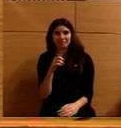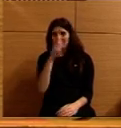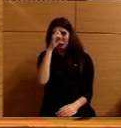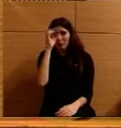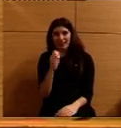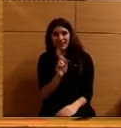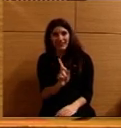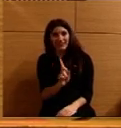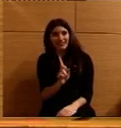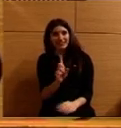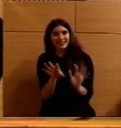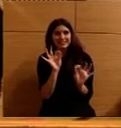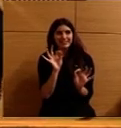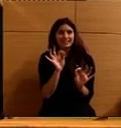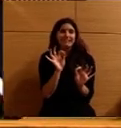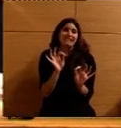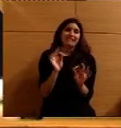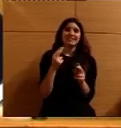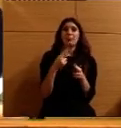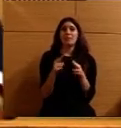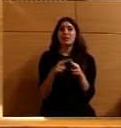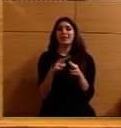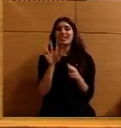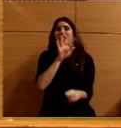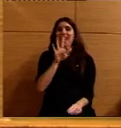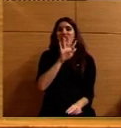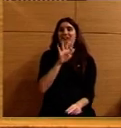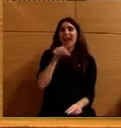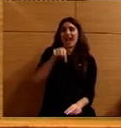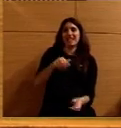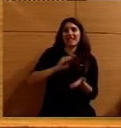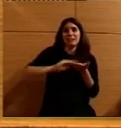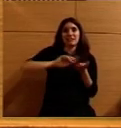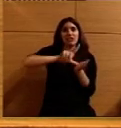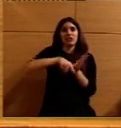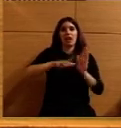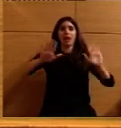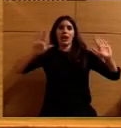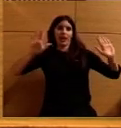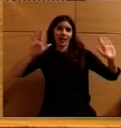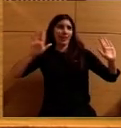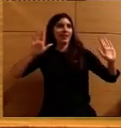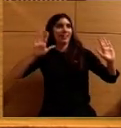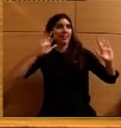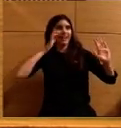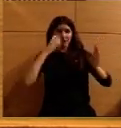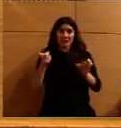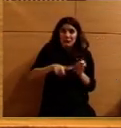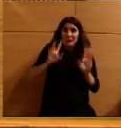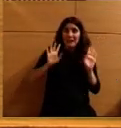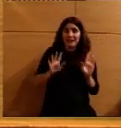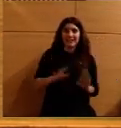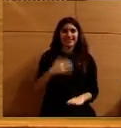No le veo muy decidido. Es que como es política nacional y aquí estamos en la administración local... Oye, sumas en la cofradía.